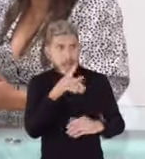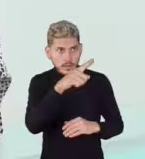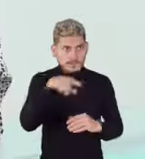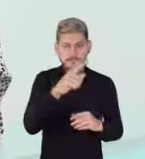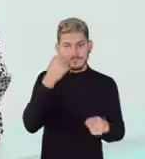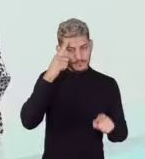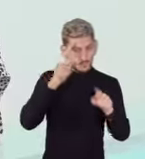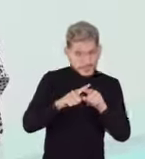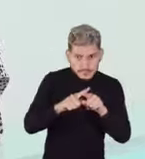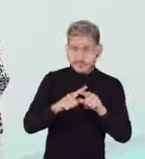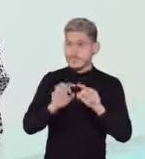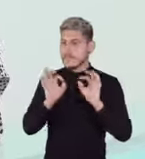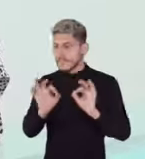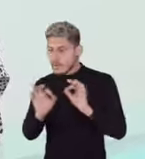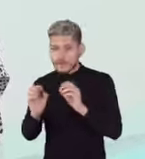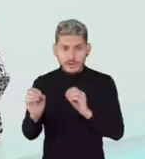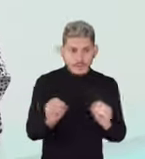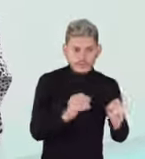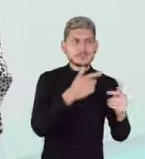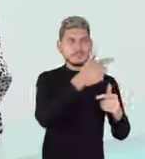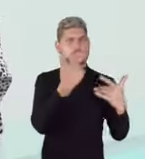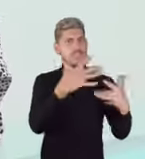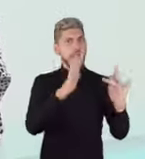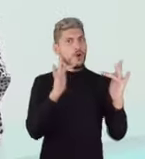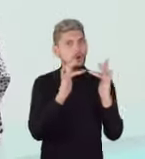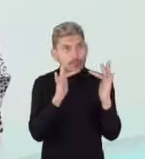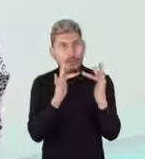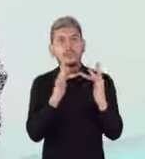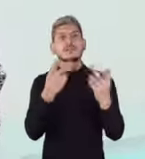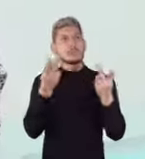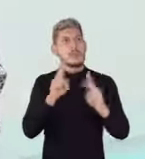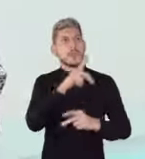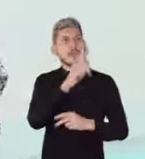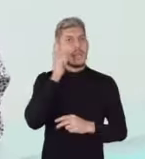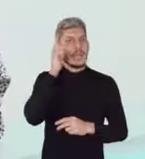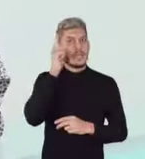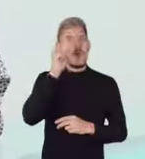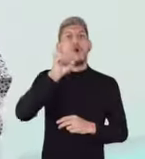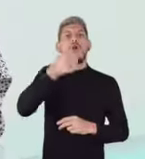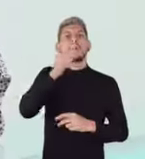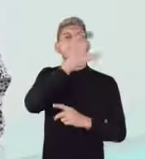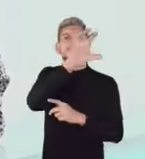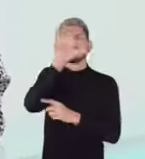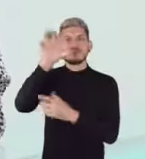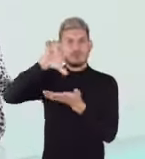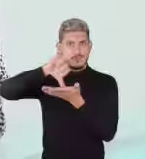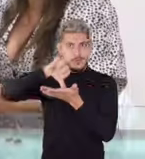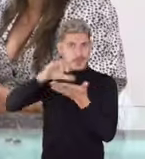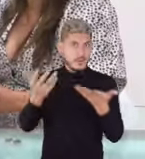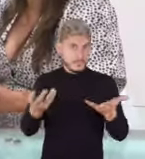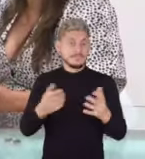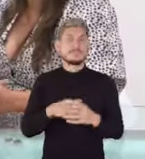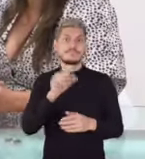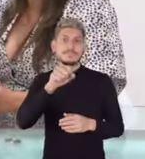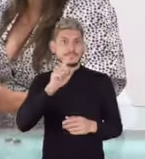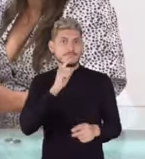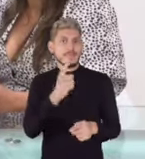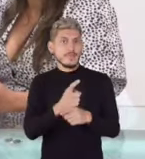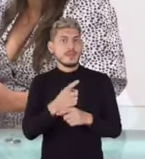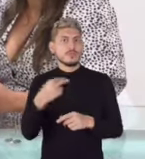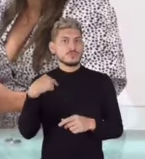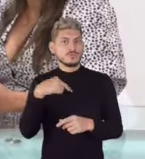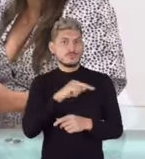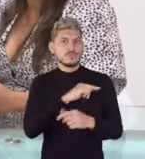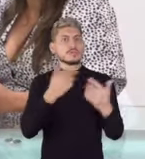que incluso has tenido tu contacto y estás liderando ya otros sectores de la ciudad. ¿Cómo va eso? Sí, nosotros actualmente ya tenemos